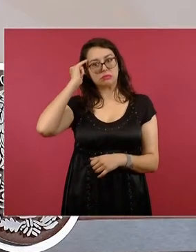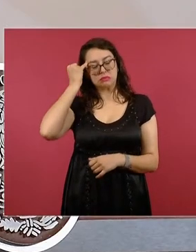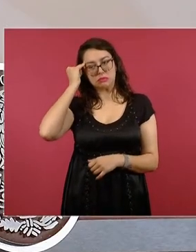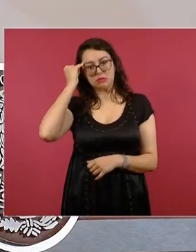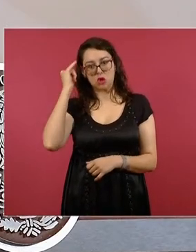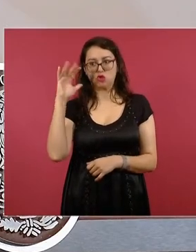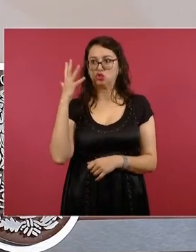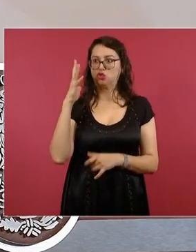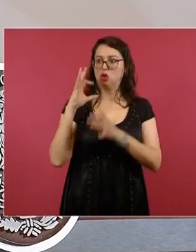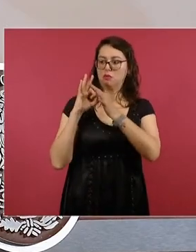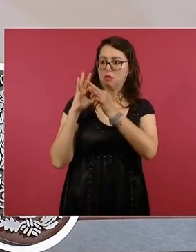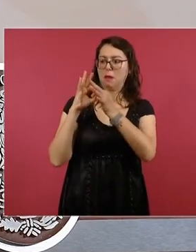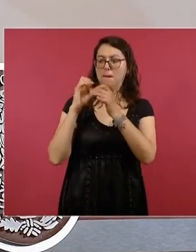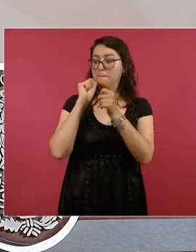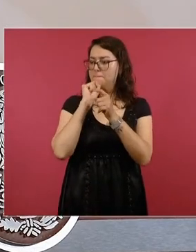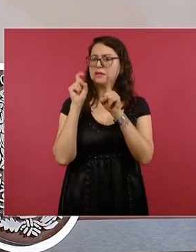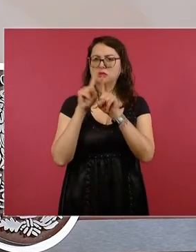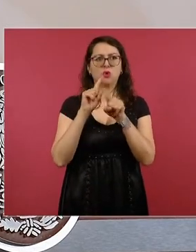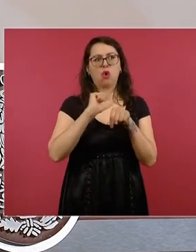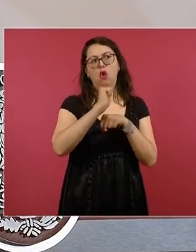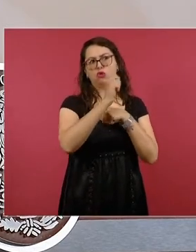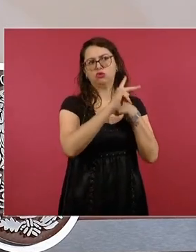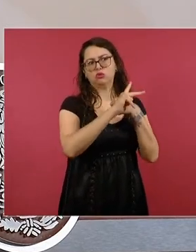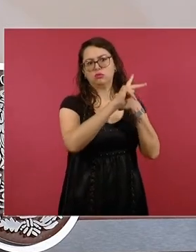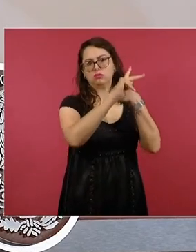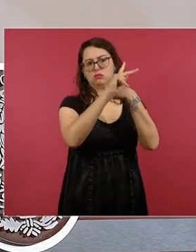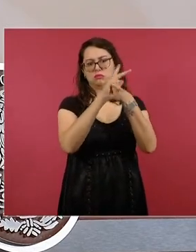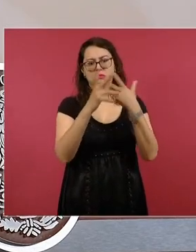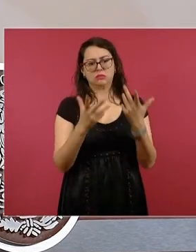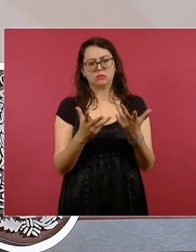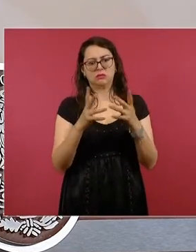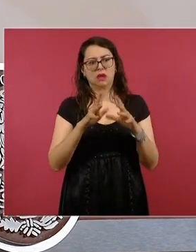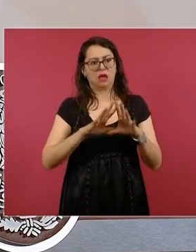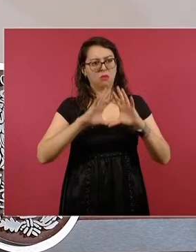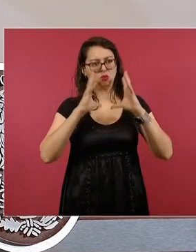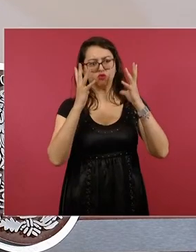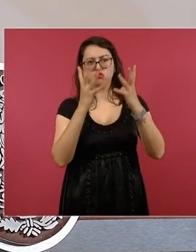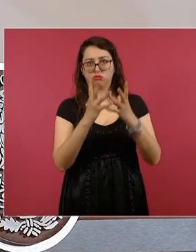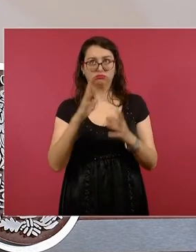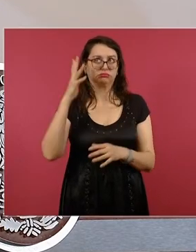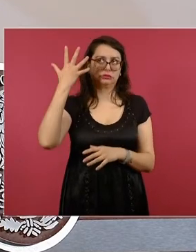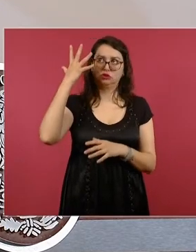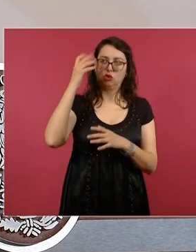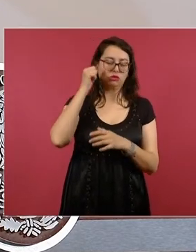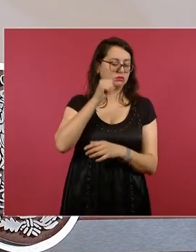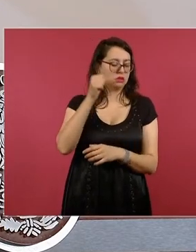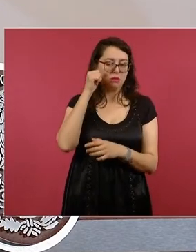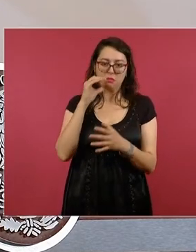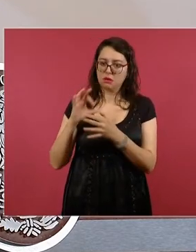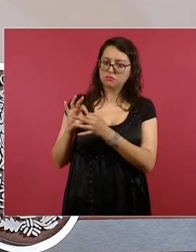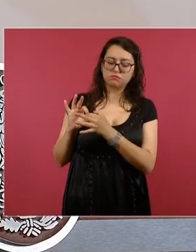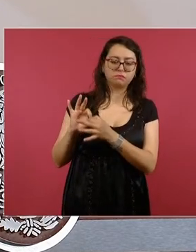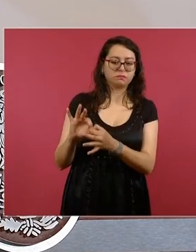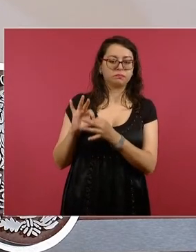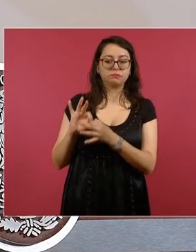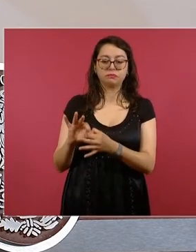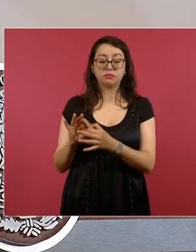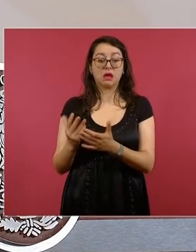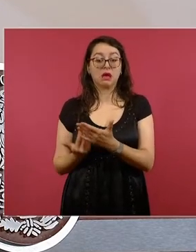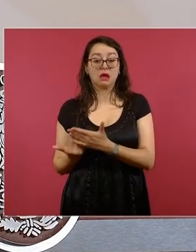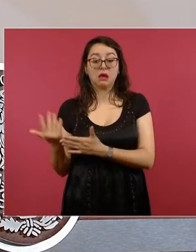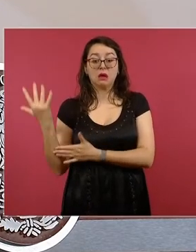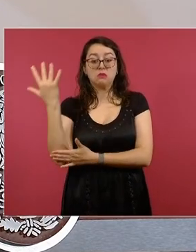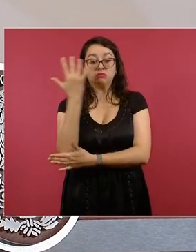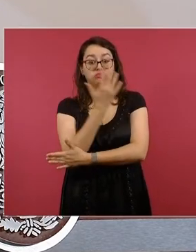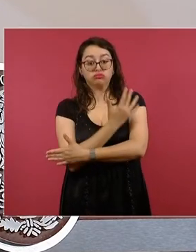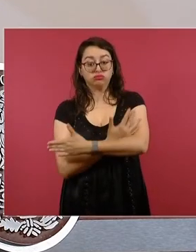para otras grandes civilizaciones a todo lo largo y ancho del mundo. El ciclo eterno del día y la noche,